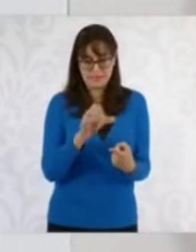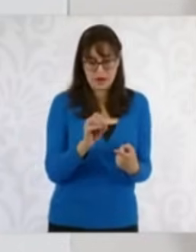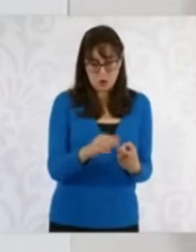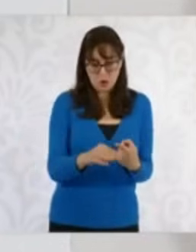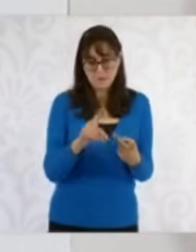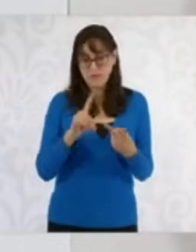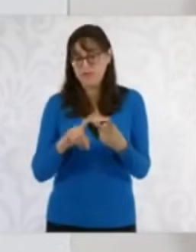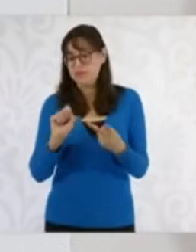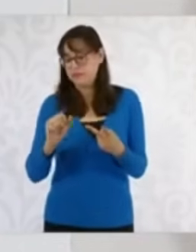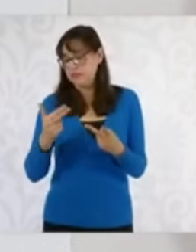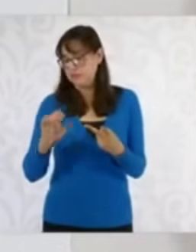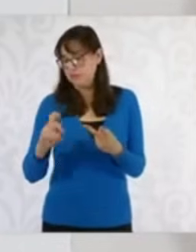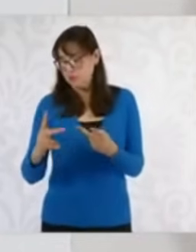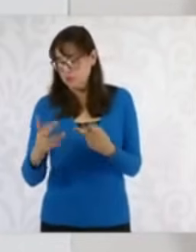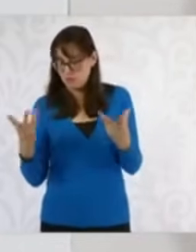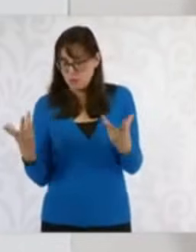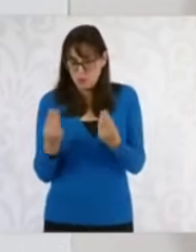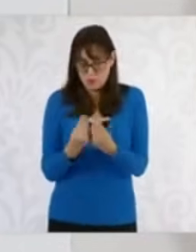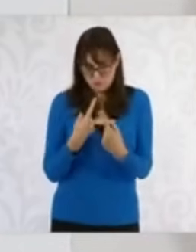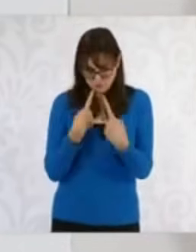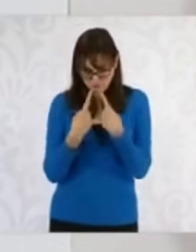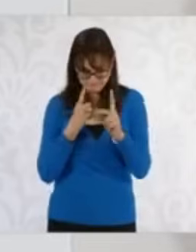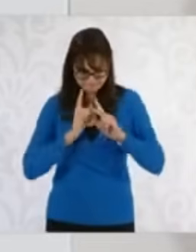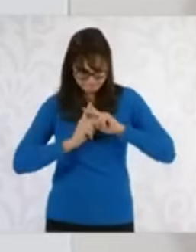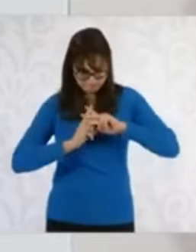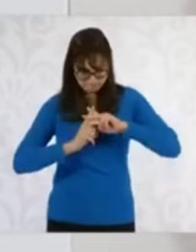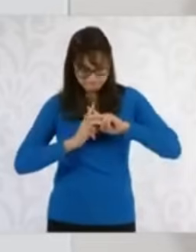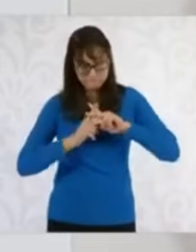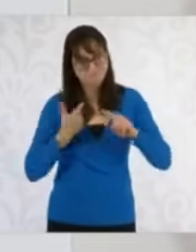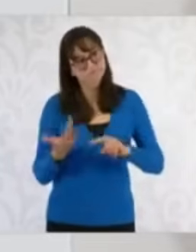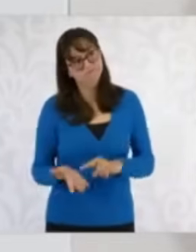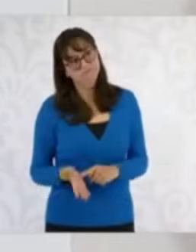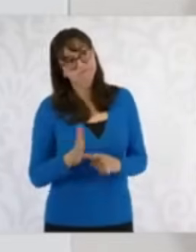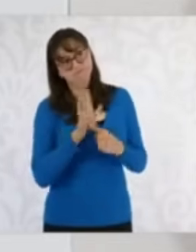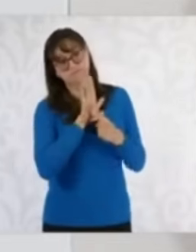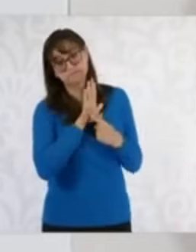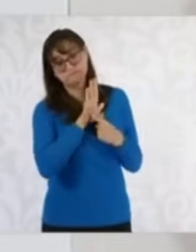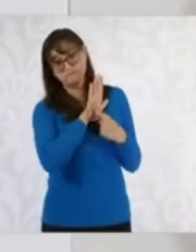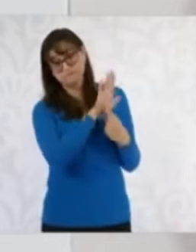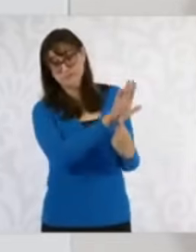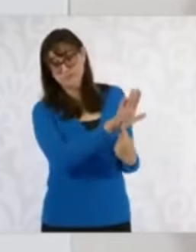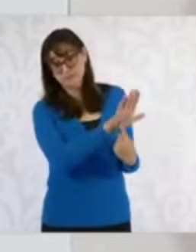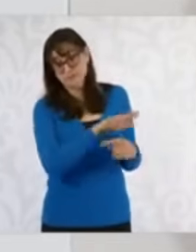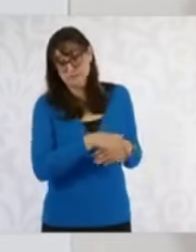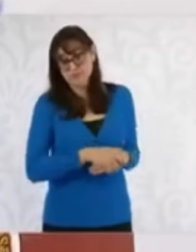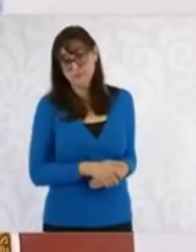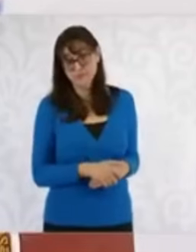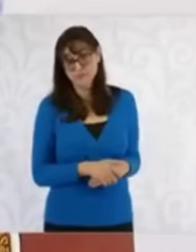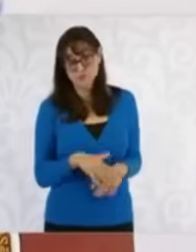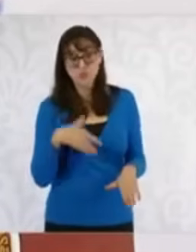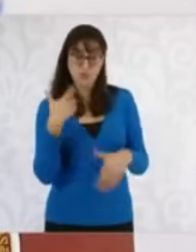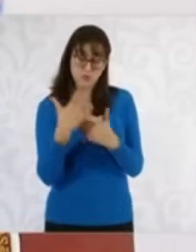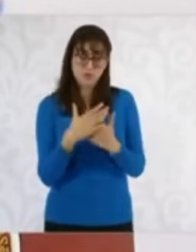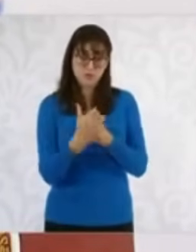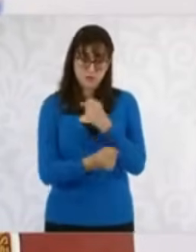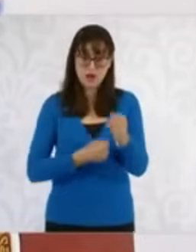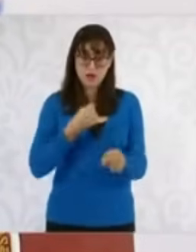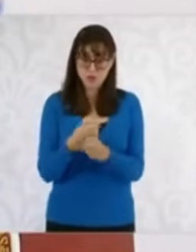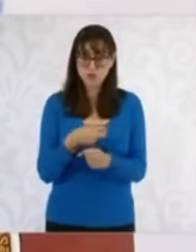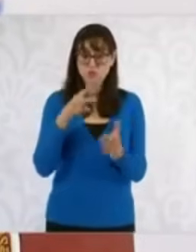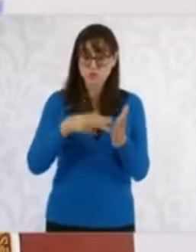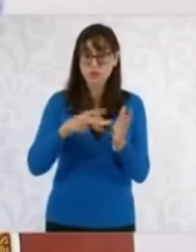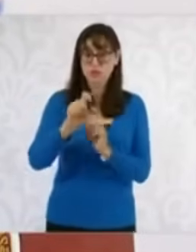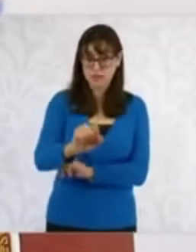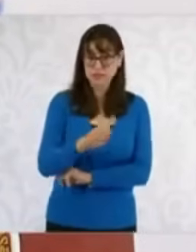Entonces, estos números pues son fundamentales para cualquier, para la revisión que se va a hacer en el 2026 del tratado,